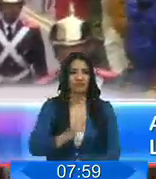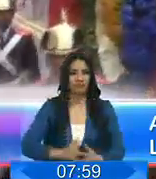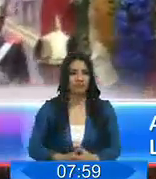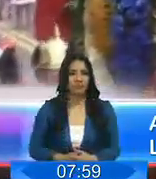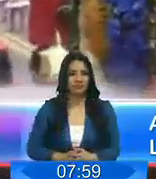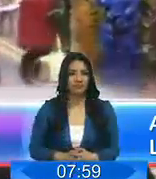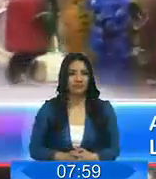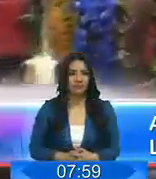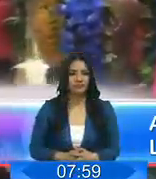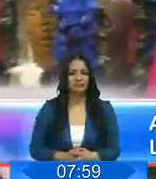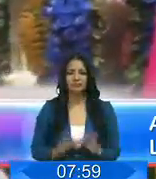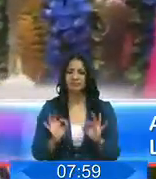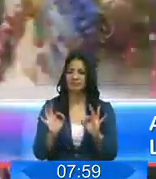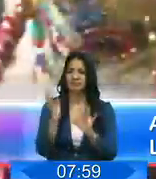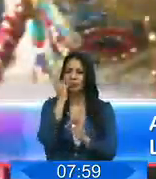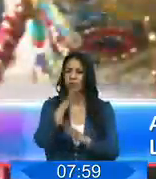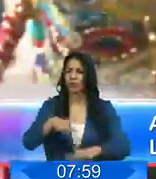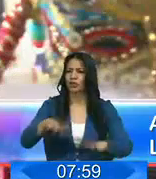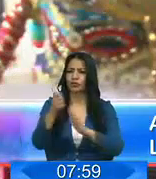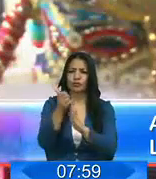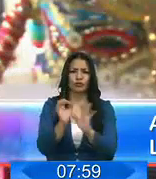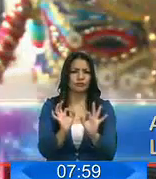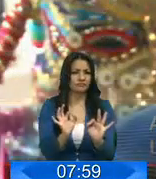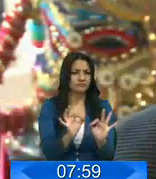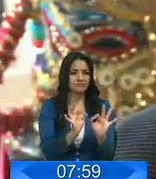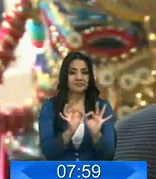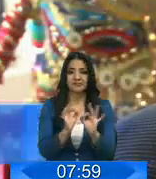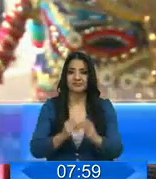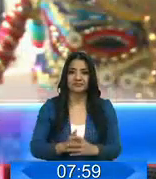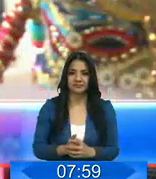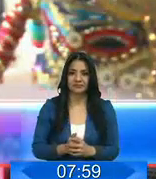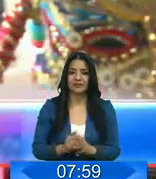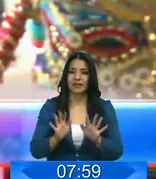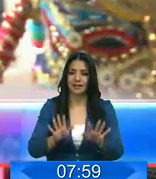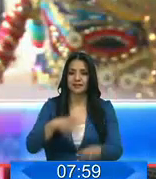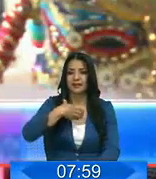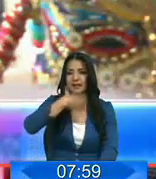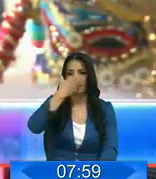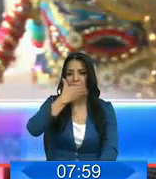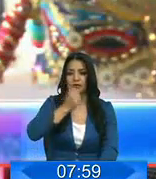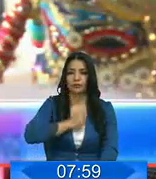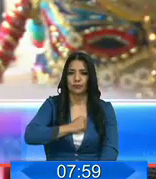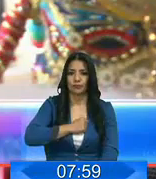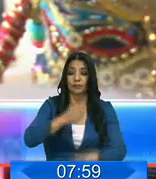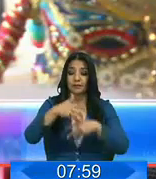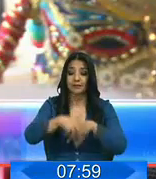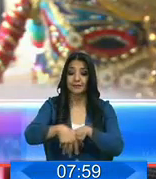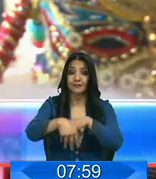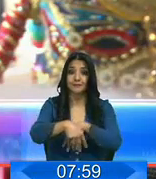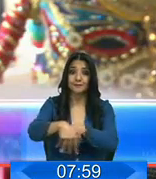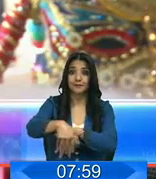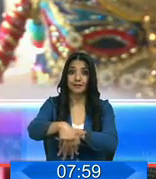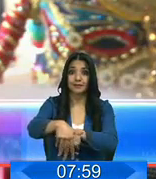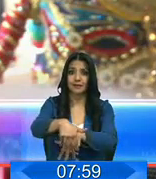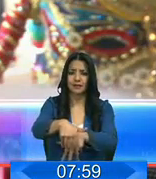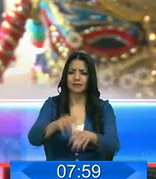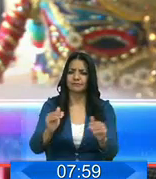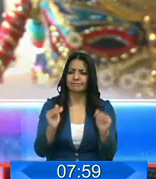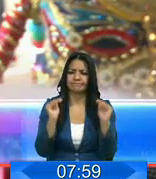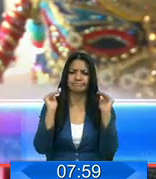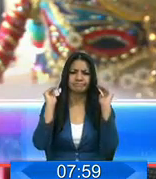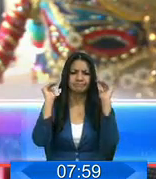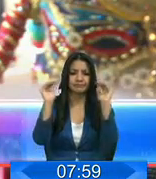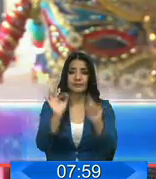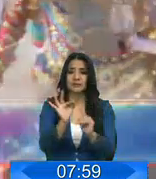obras artísticas dignas de lo que es Ambato. Y el desfile al que ha llegado y el nivel que tenemos es